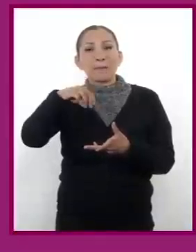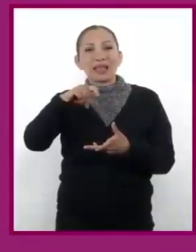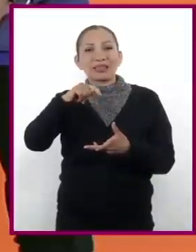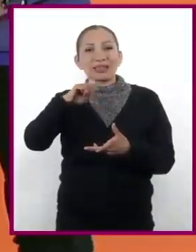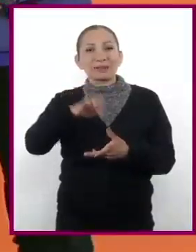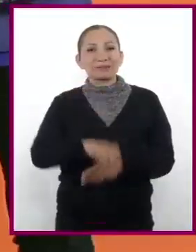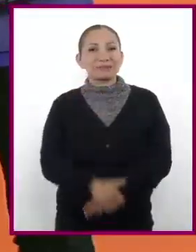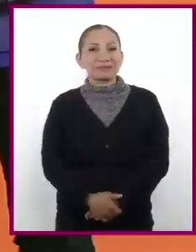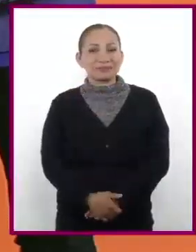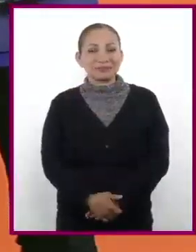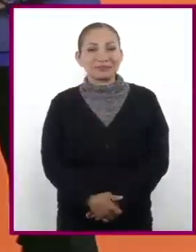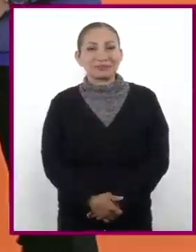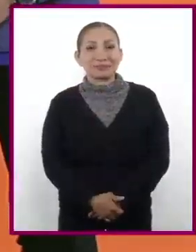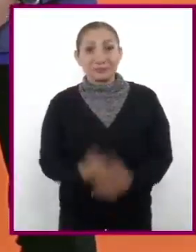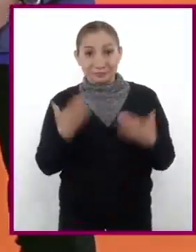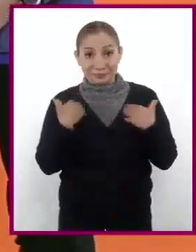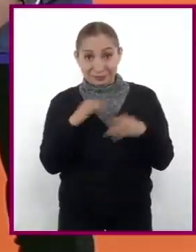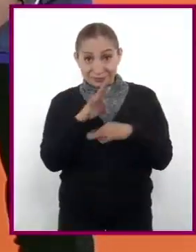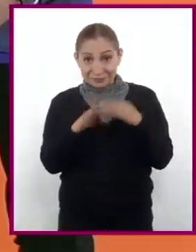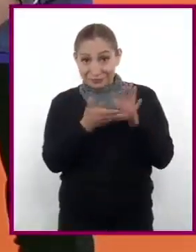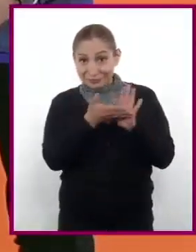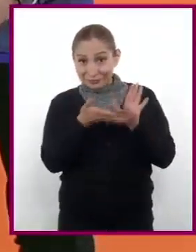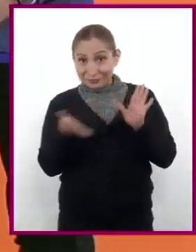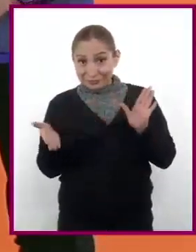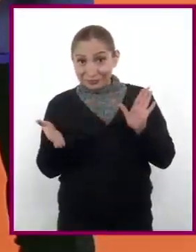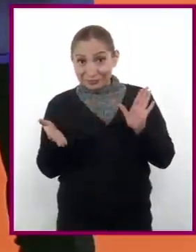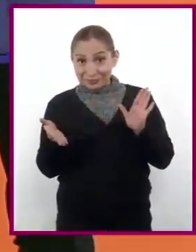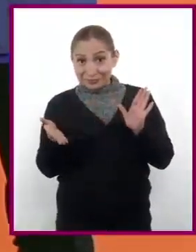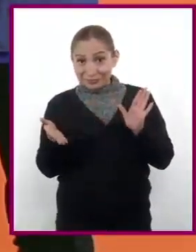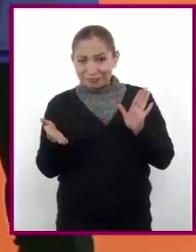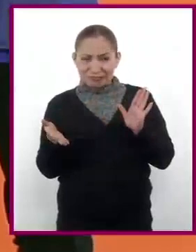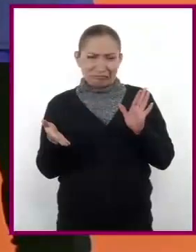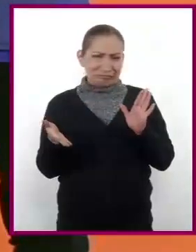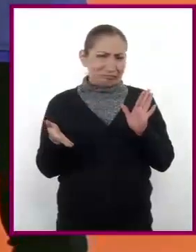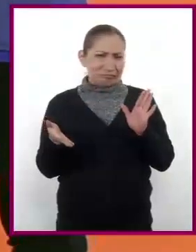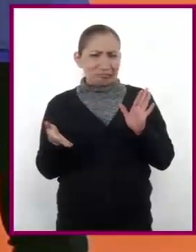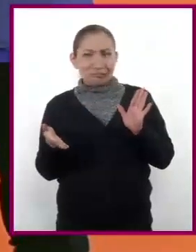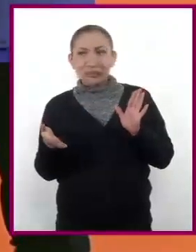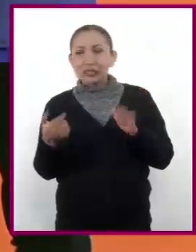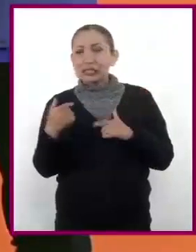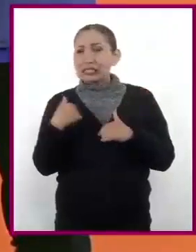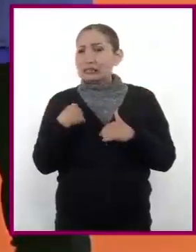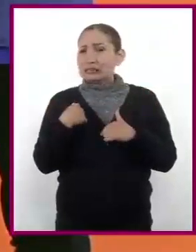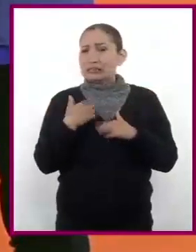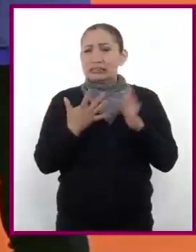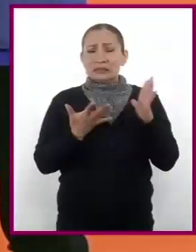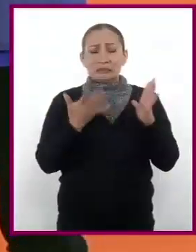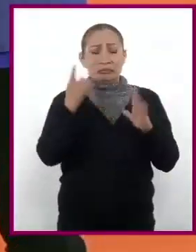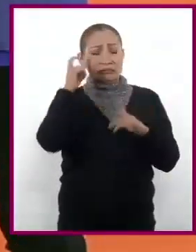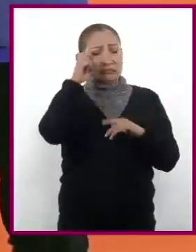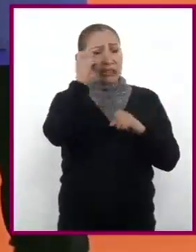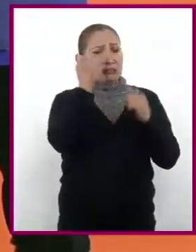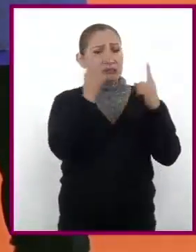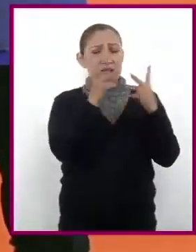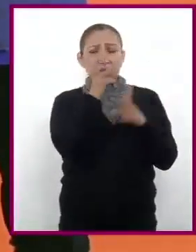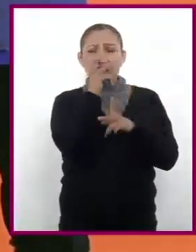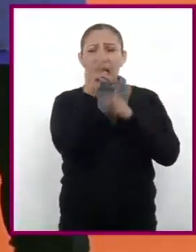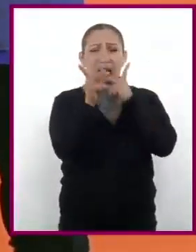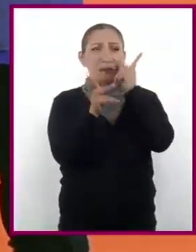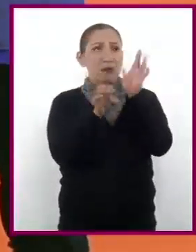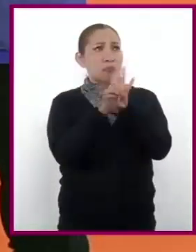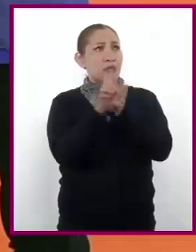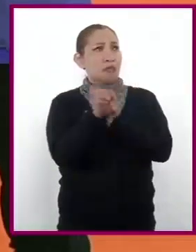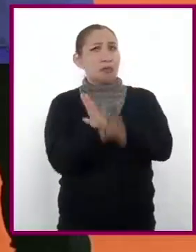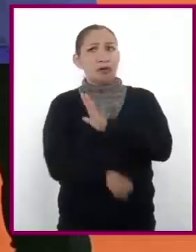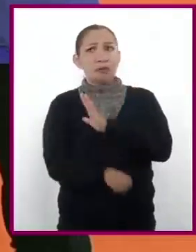patreon.com/curiosamente. ¿Entendiste todo? A mí se me hicieron difíciles algunas palabras